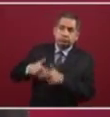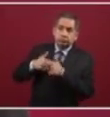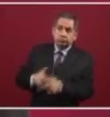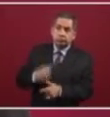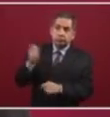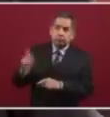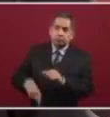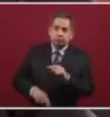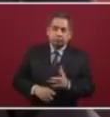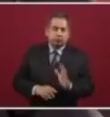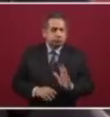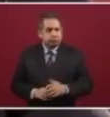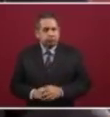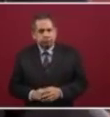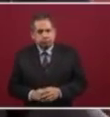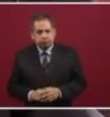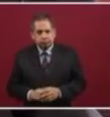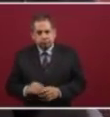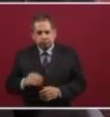Y estuve viendo, y de